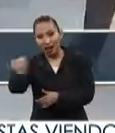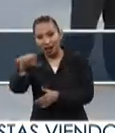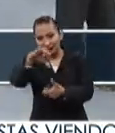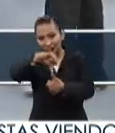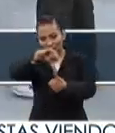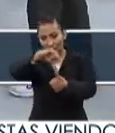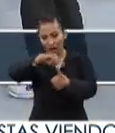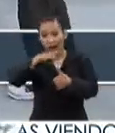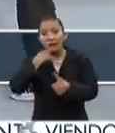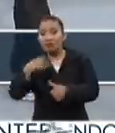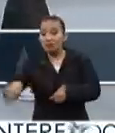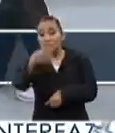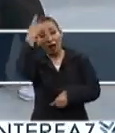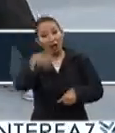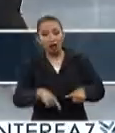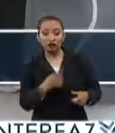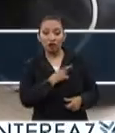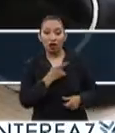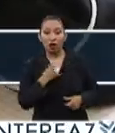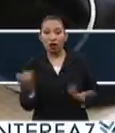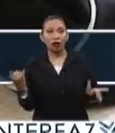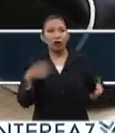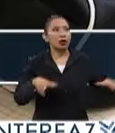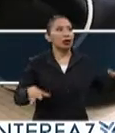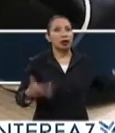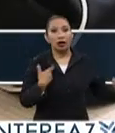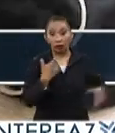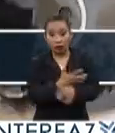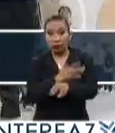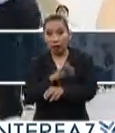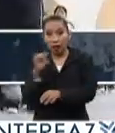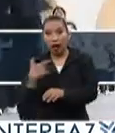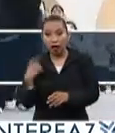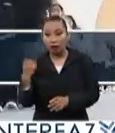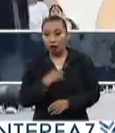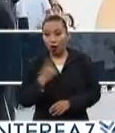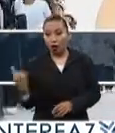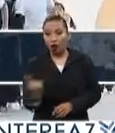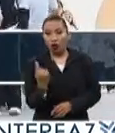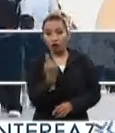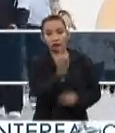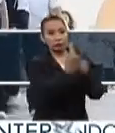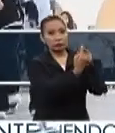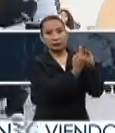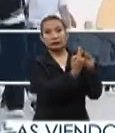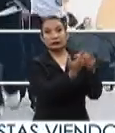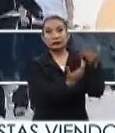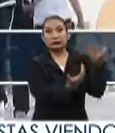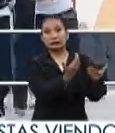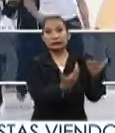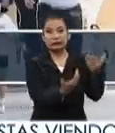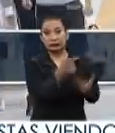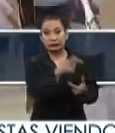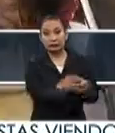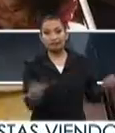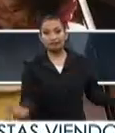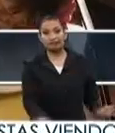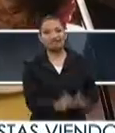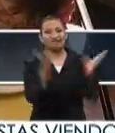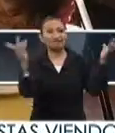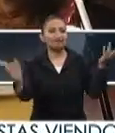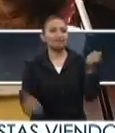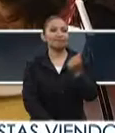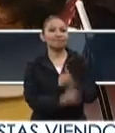Centroamérica, los envían, ellos no los acompañan, vienen solos Y muchas veces en una de